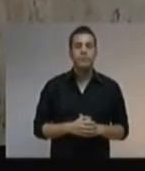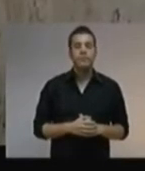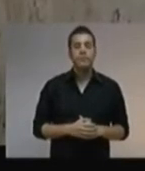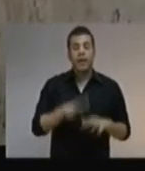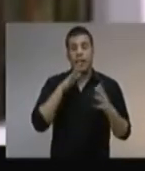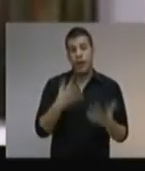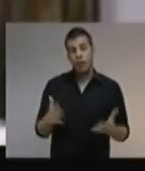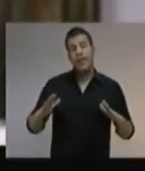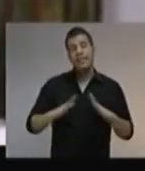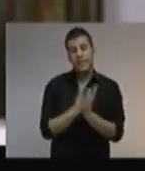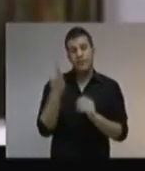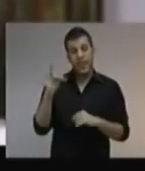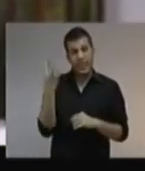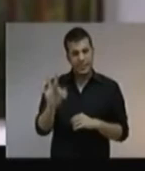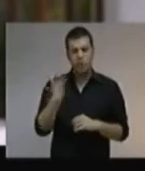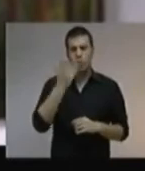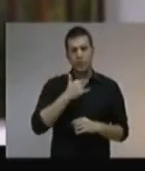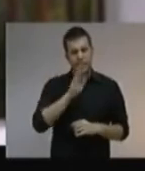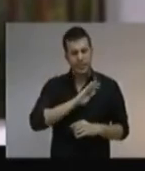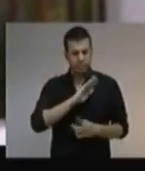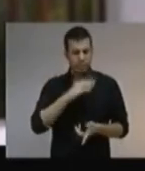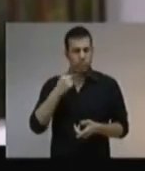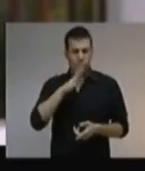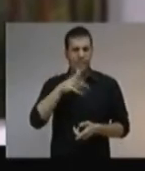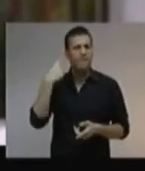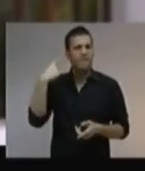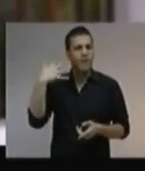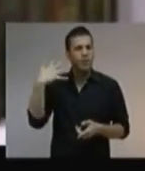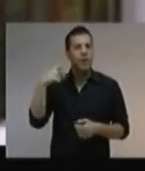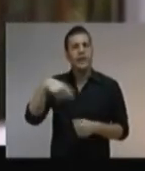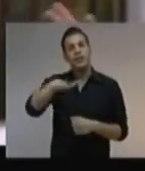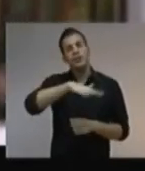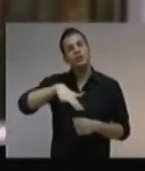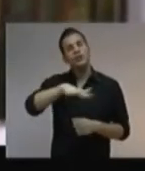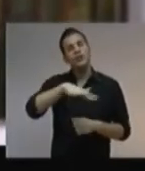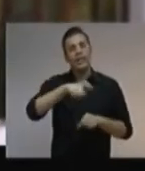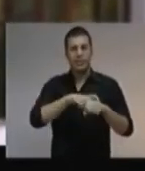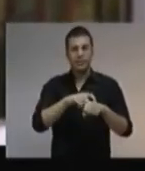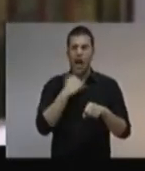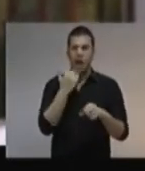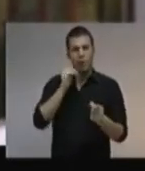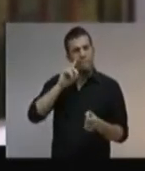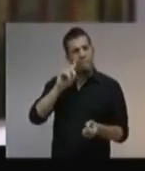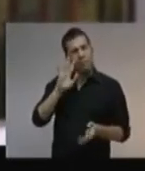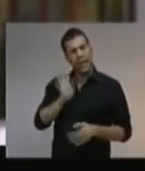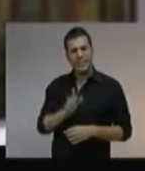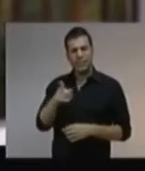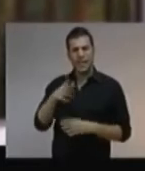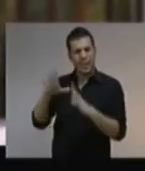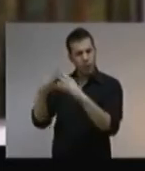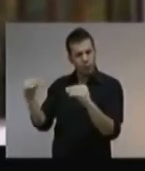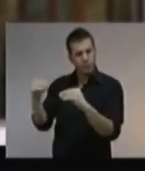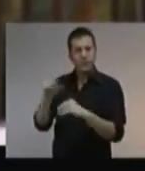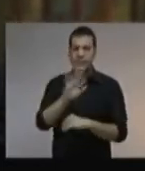Antonio, precisamente hemos querido conocer ese barrio de San Francisco tan popular y tan conocido. En uno de los lugares más típicos se conserva un cierto aire andaluz en sus